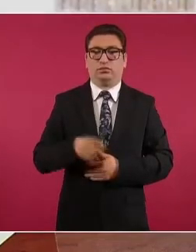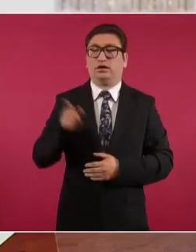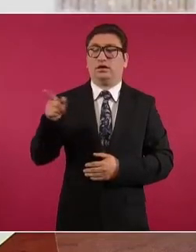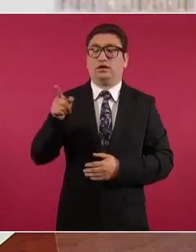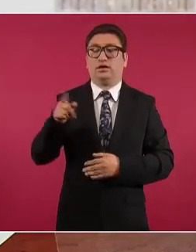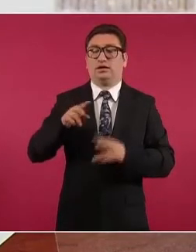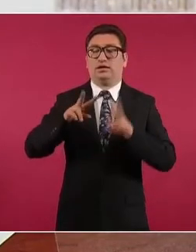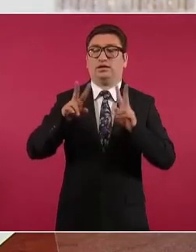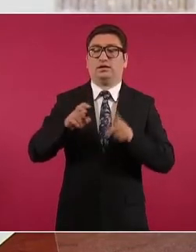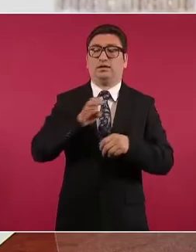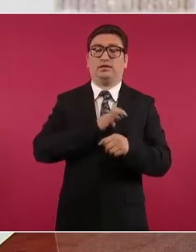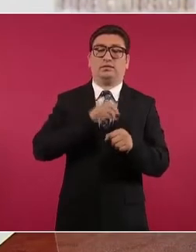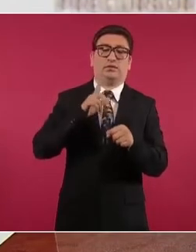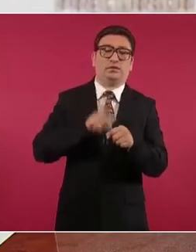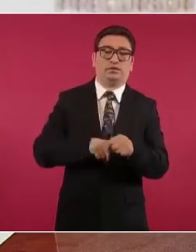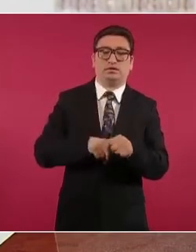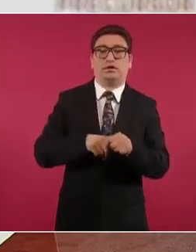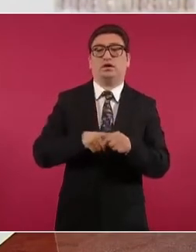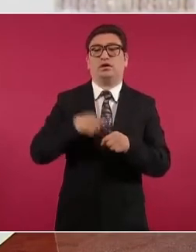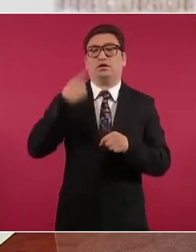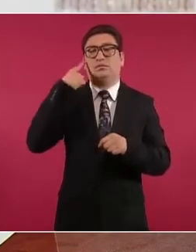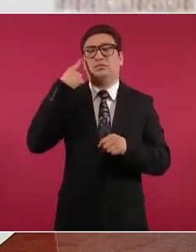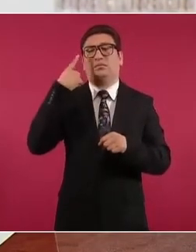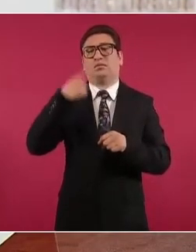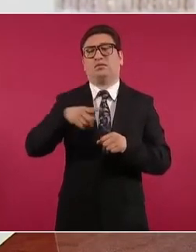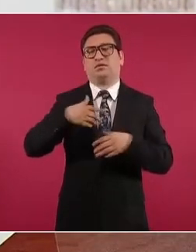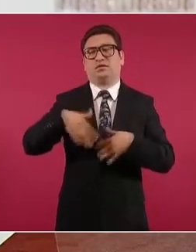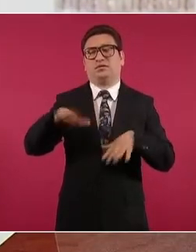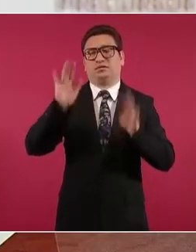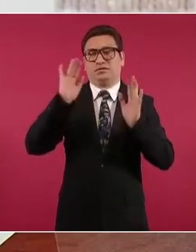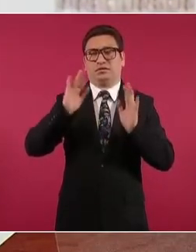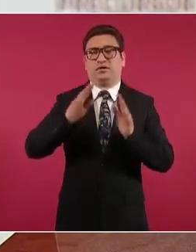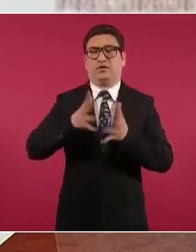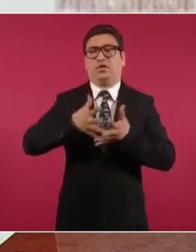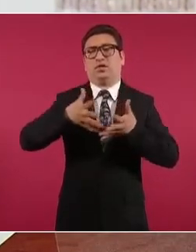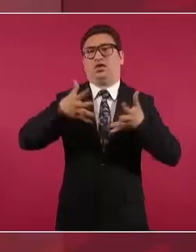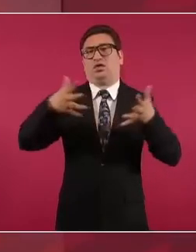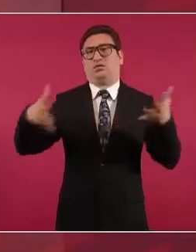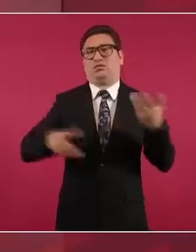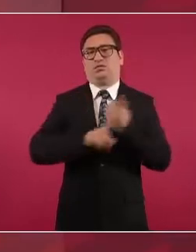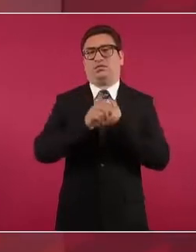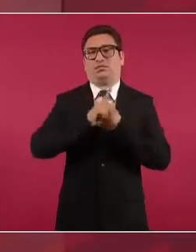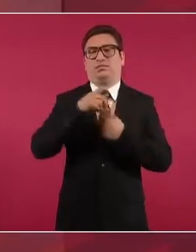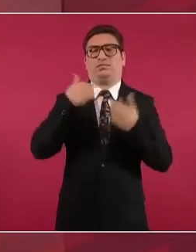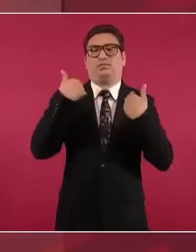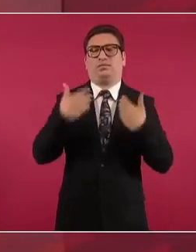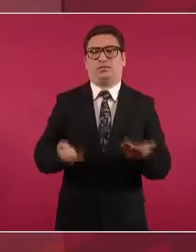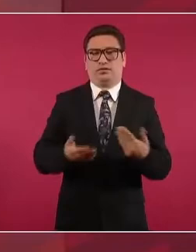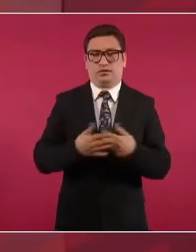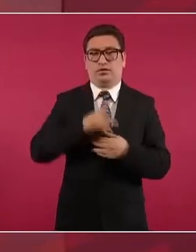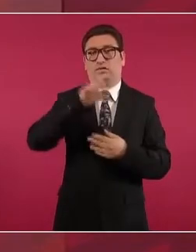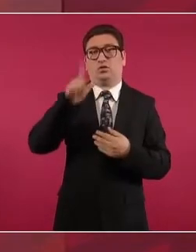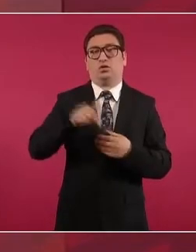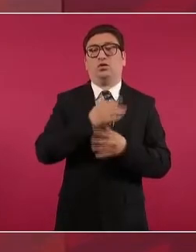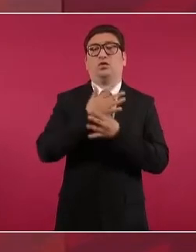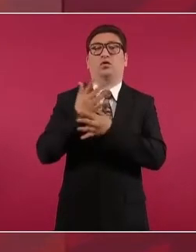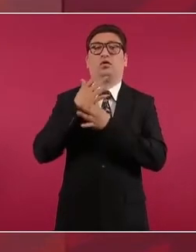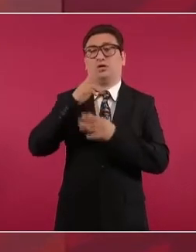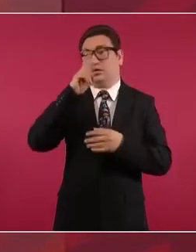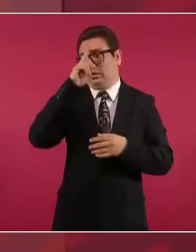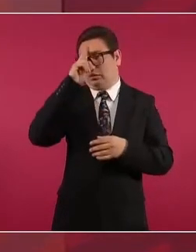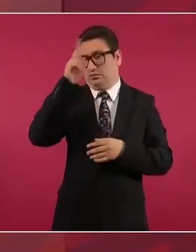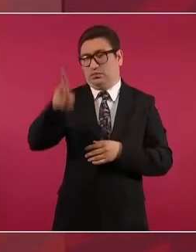especial, y para qué hacerlo ya más grande, y van a decir que es una venganza.